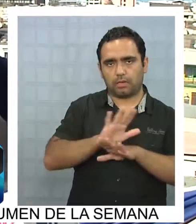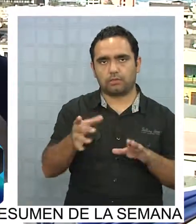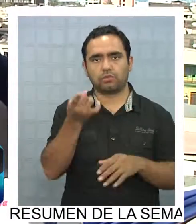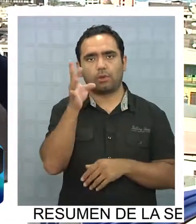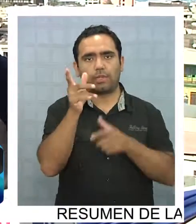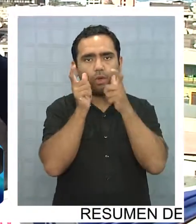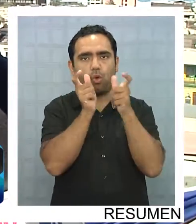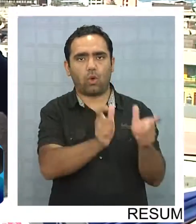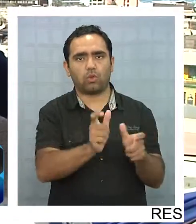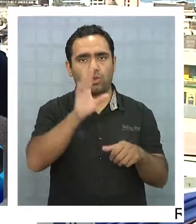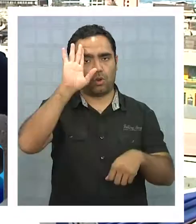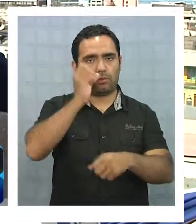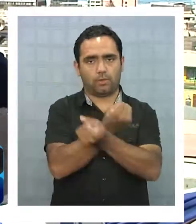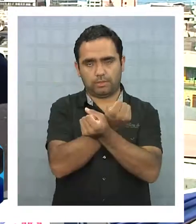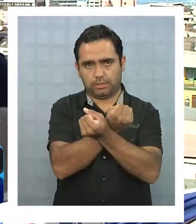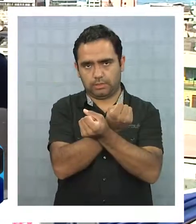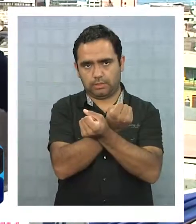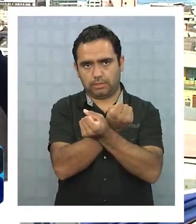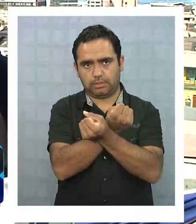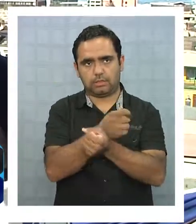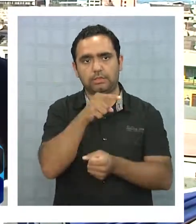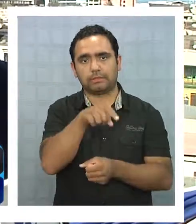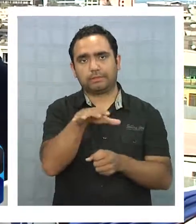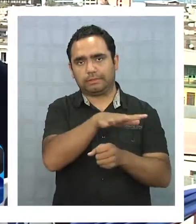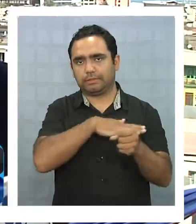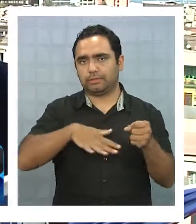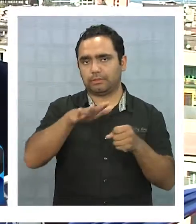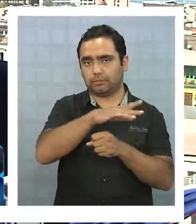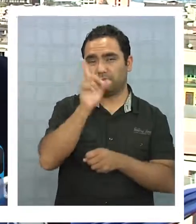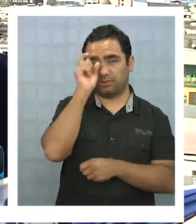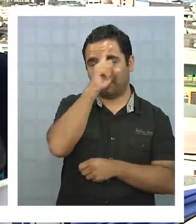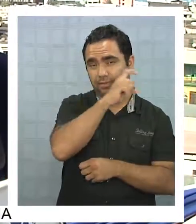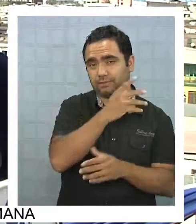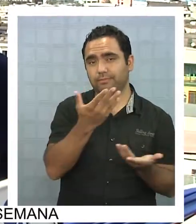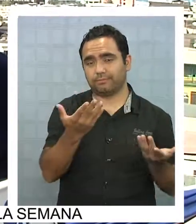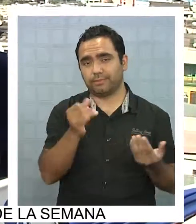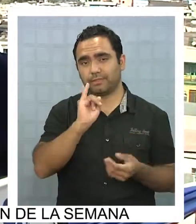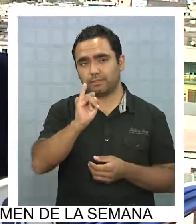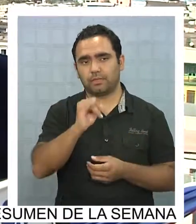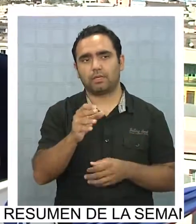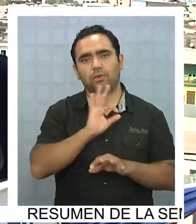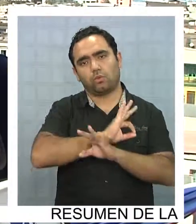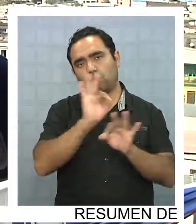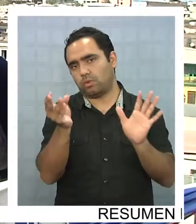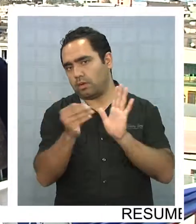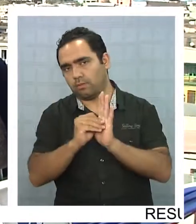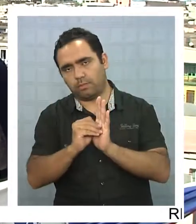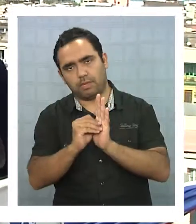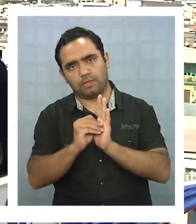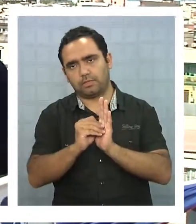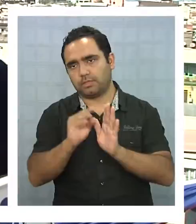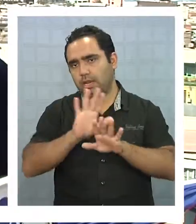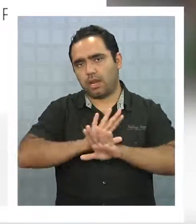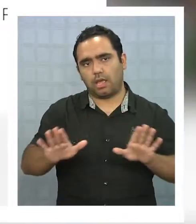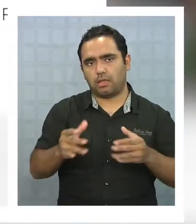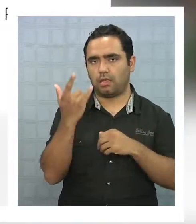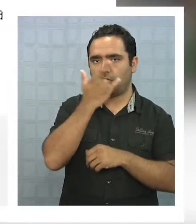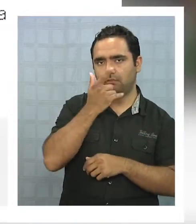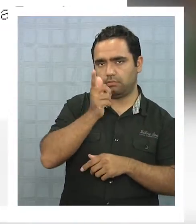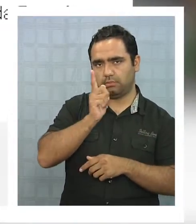policial, y es un hecho muy difícil que no se lo doy a nadie, y espero que nunca más nadie maneje en estado de